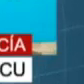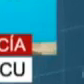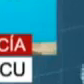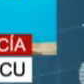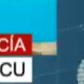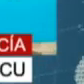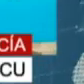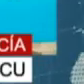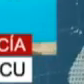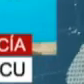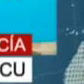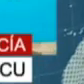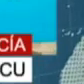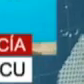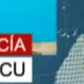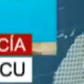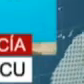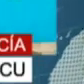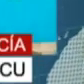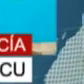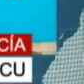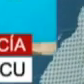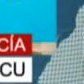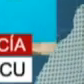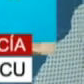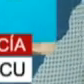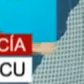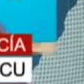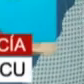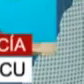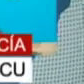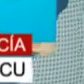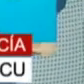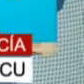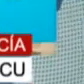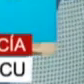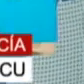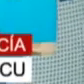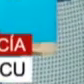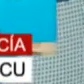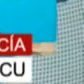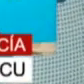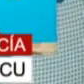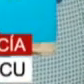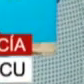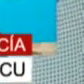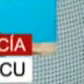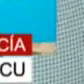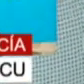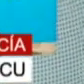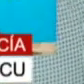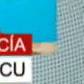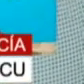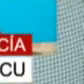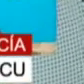del aislamiento térmico, efectivamente, es una cosa muy adecuada. Nosotros estimamos que son